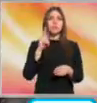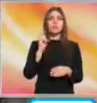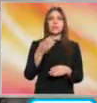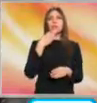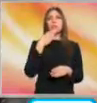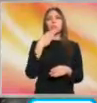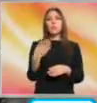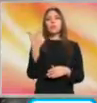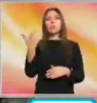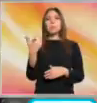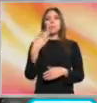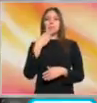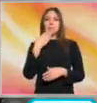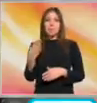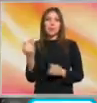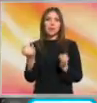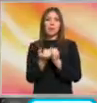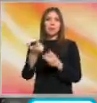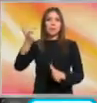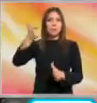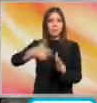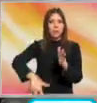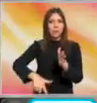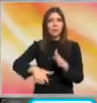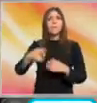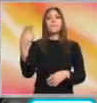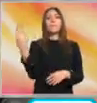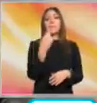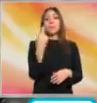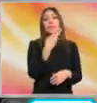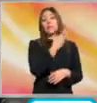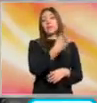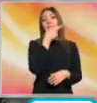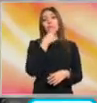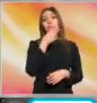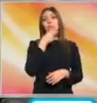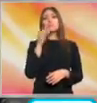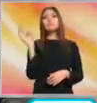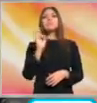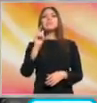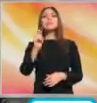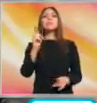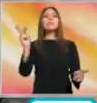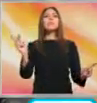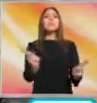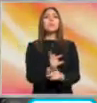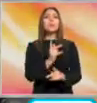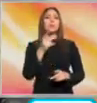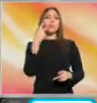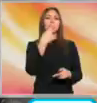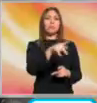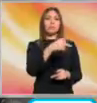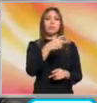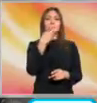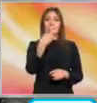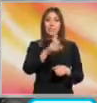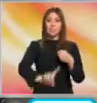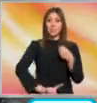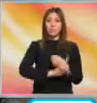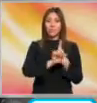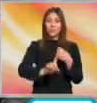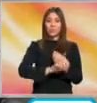calidad y a un buen precio. Entonces necesita él. ¿Qué va a pasar cuando esa debilidad